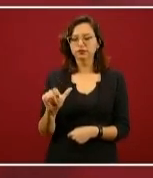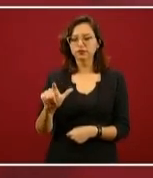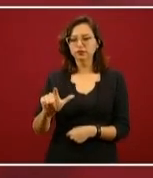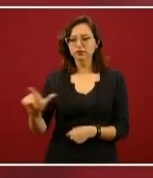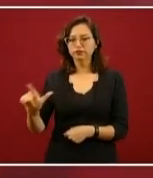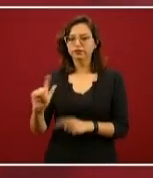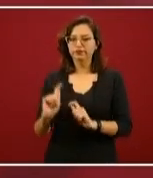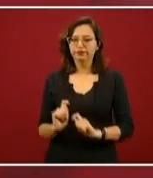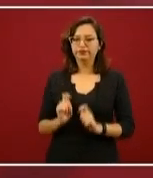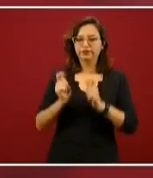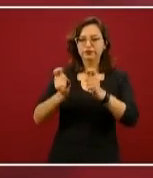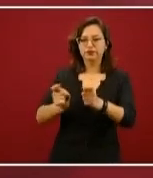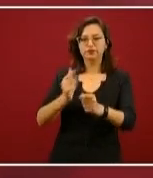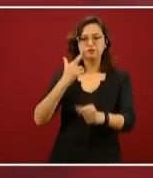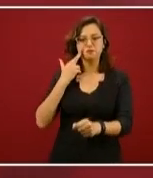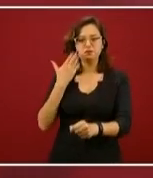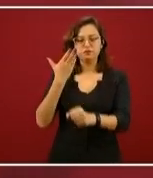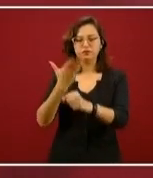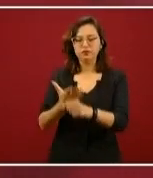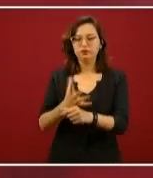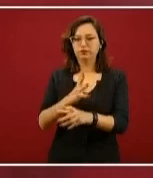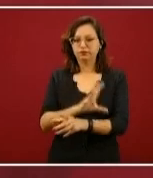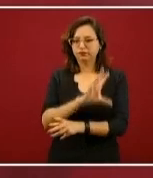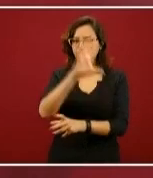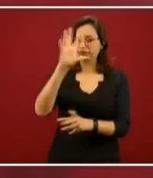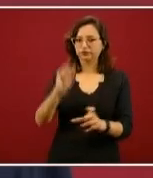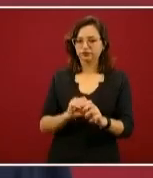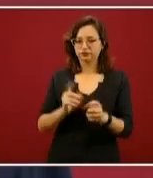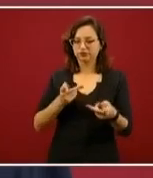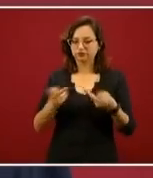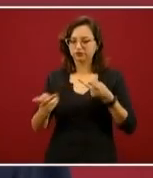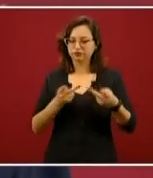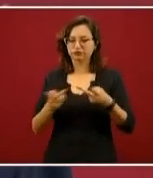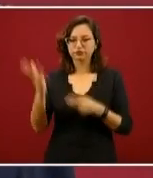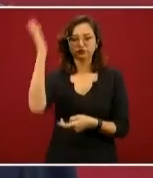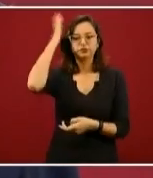encargado de la conducción de este plan.